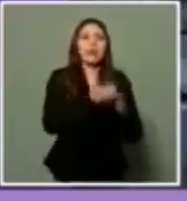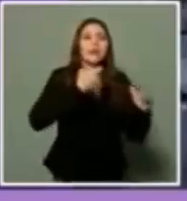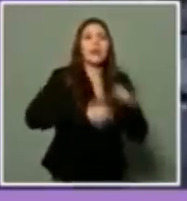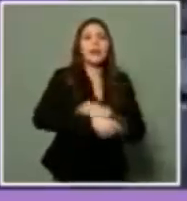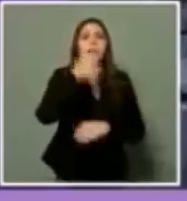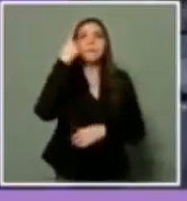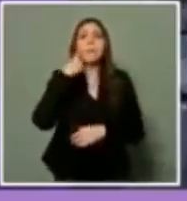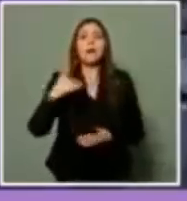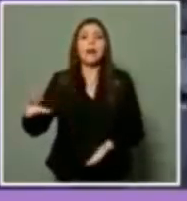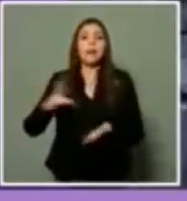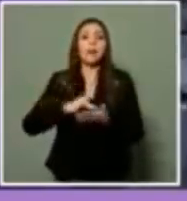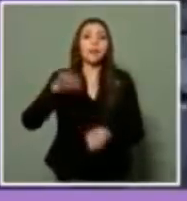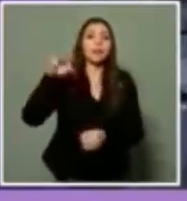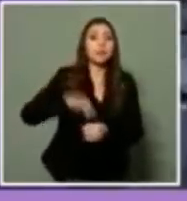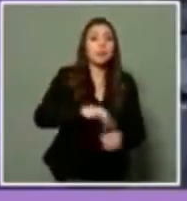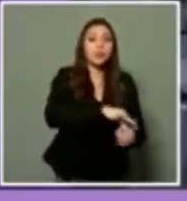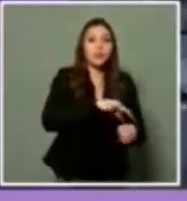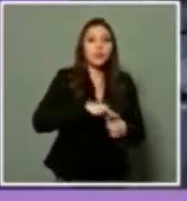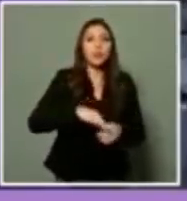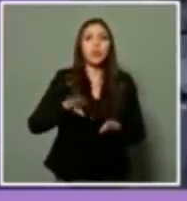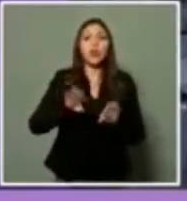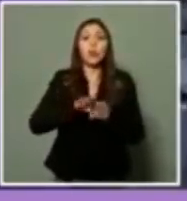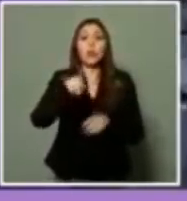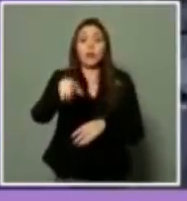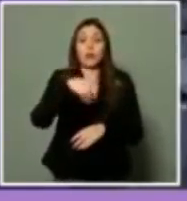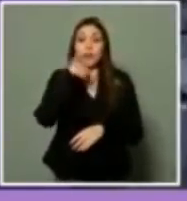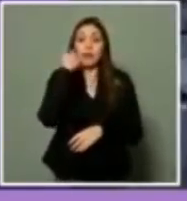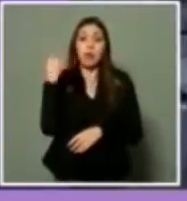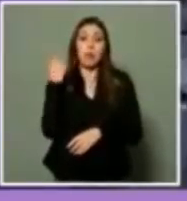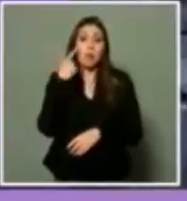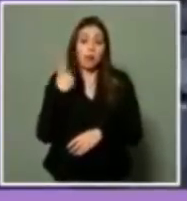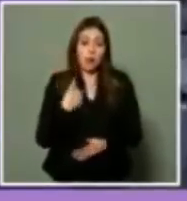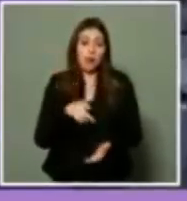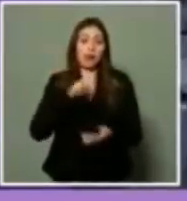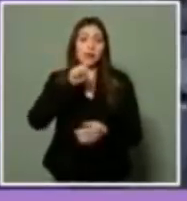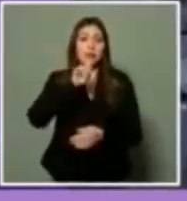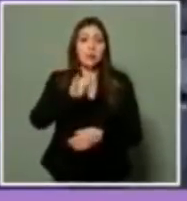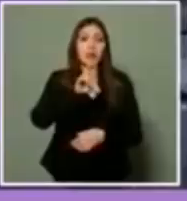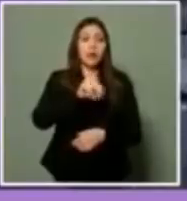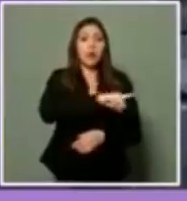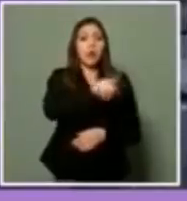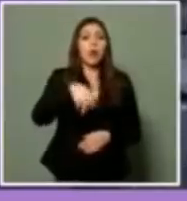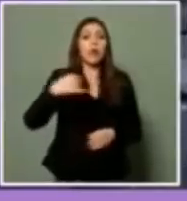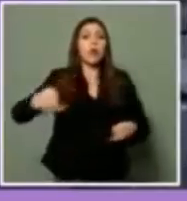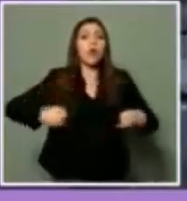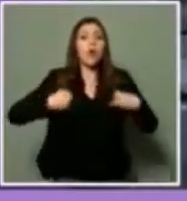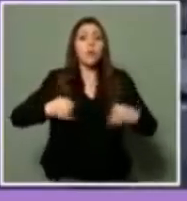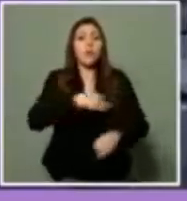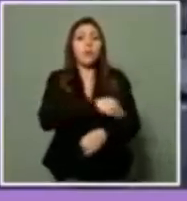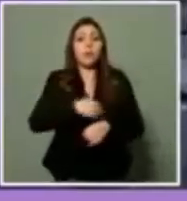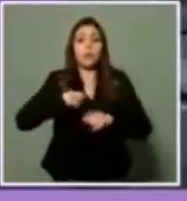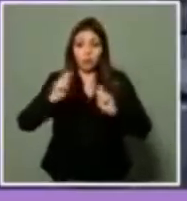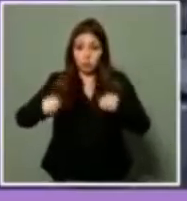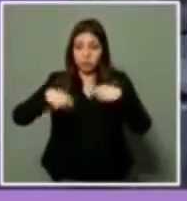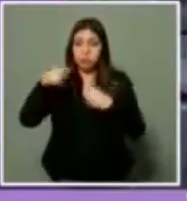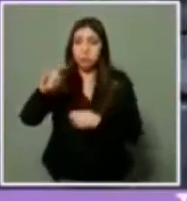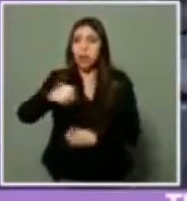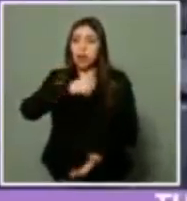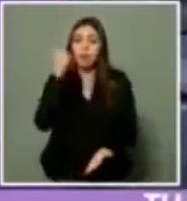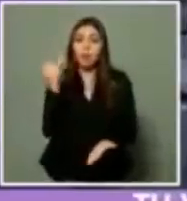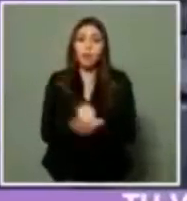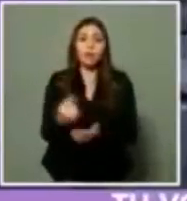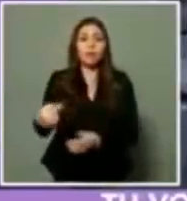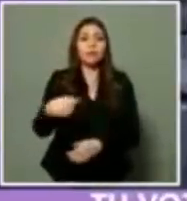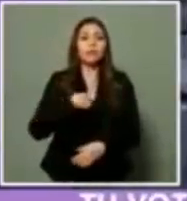fines electorales, condicionamiento político y electoral a los jóvenes y a sus familias para